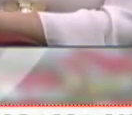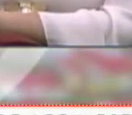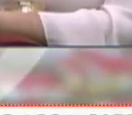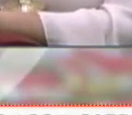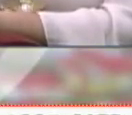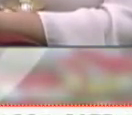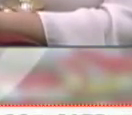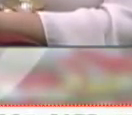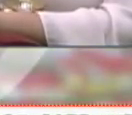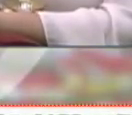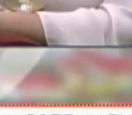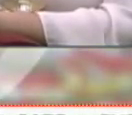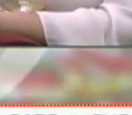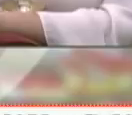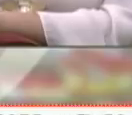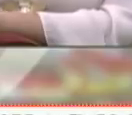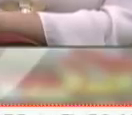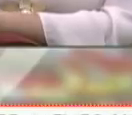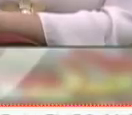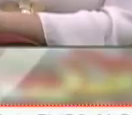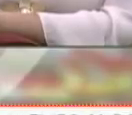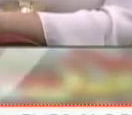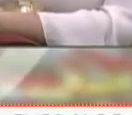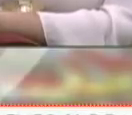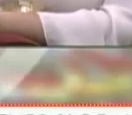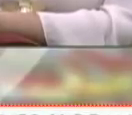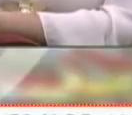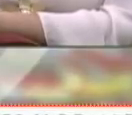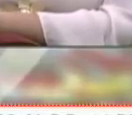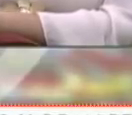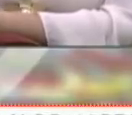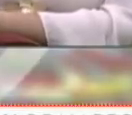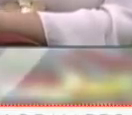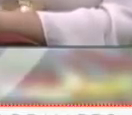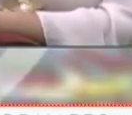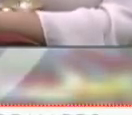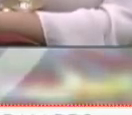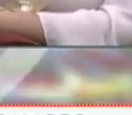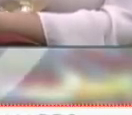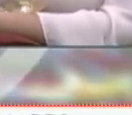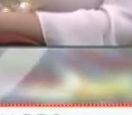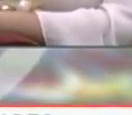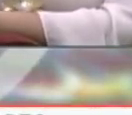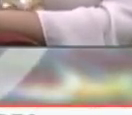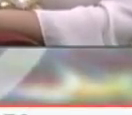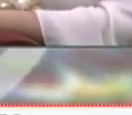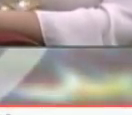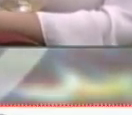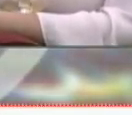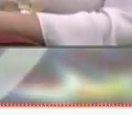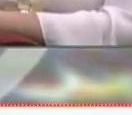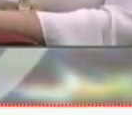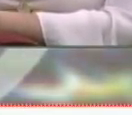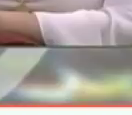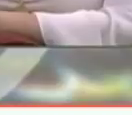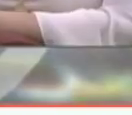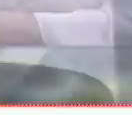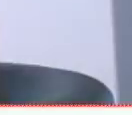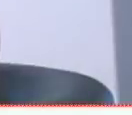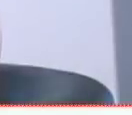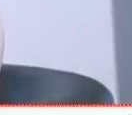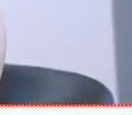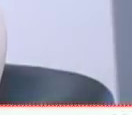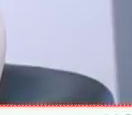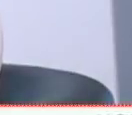ONG que han sido muy acuciosas en investigar, pero además en acusar, incluso a